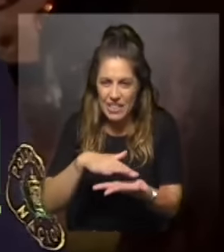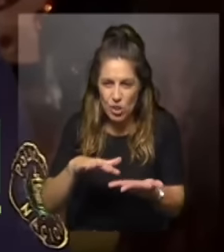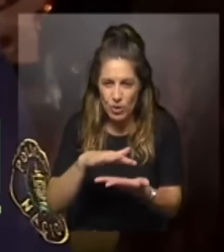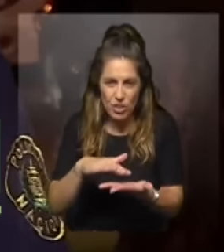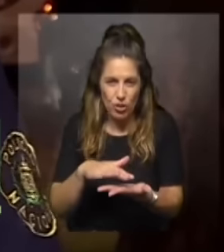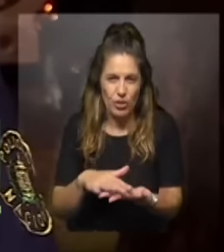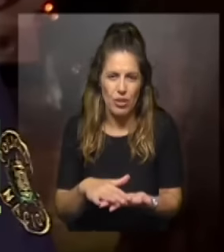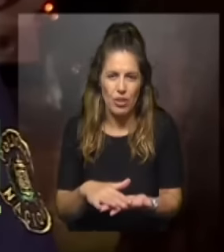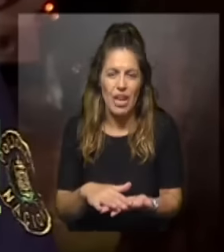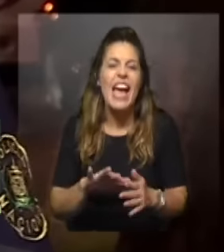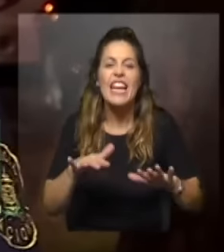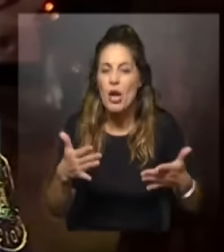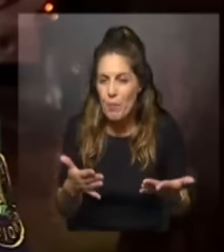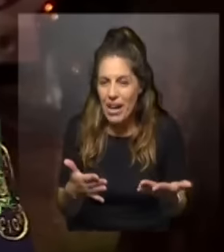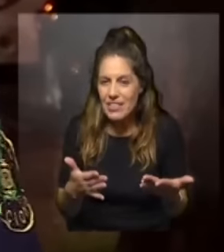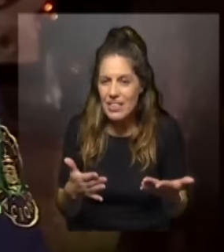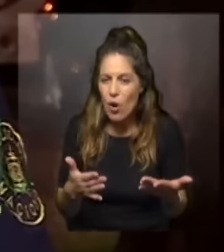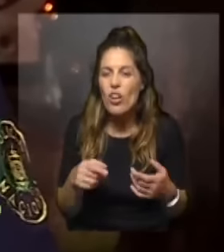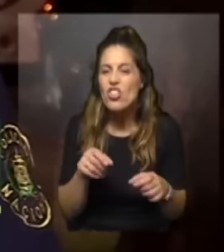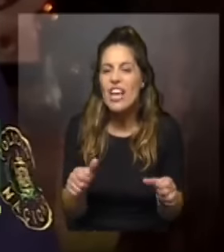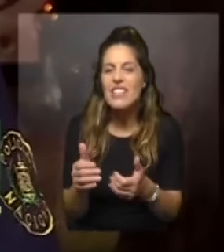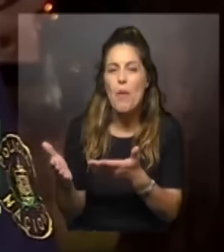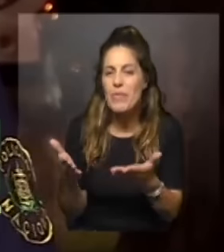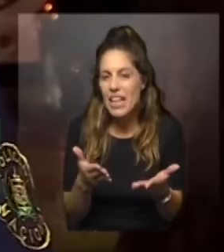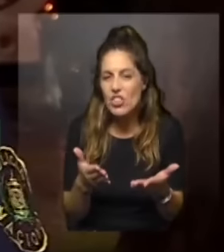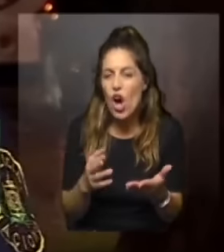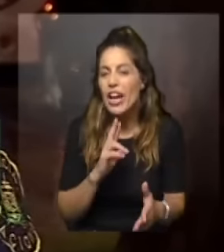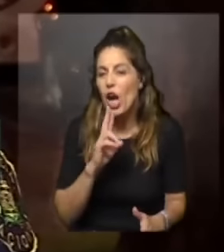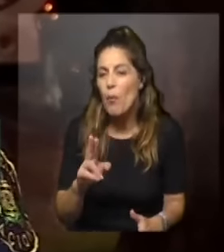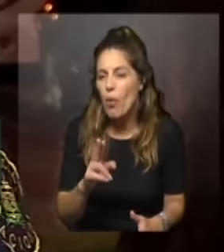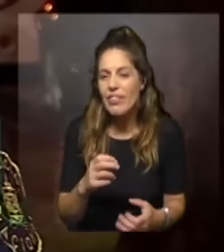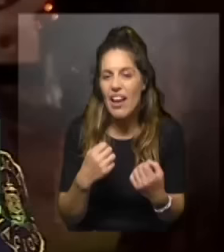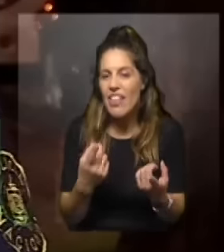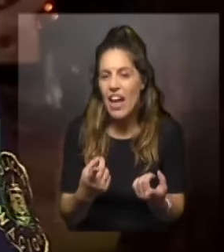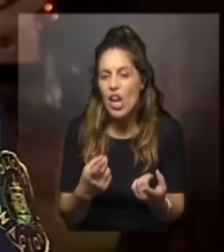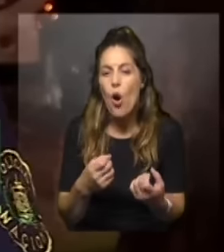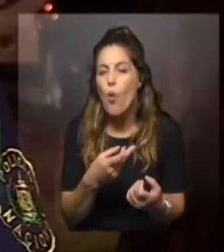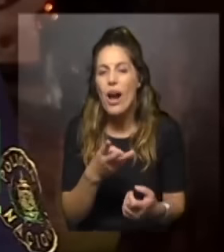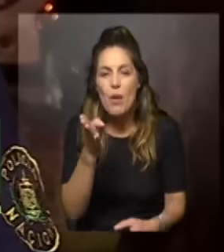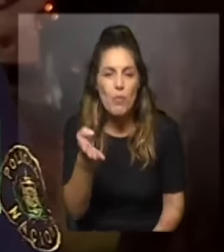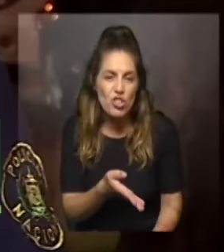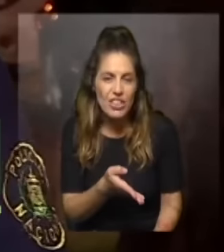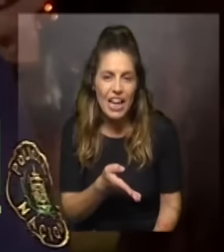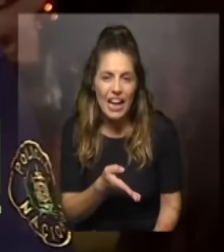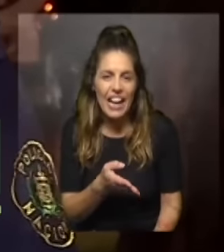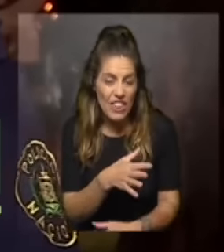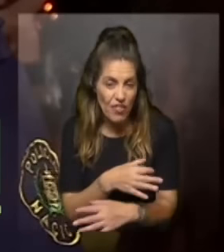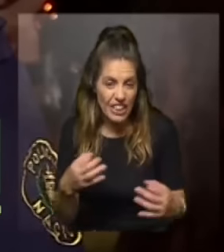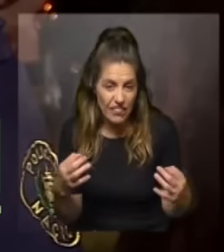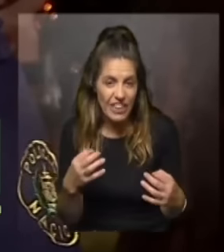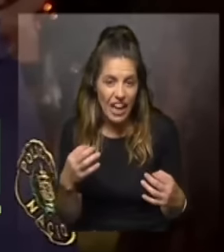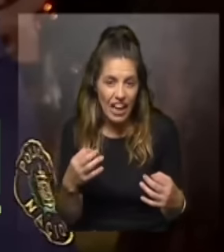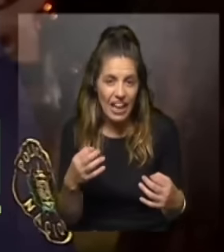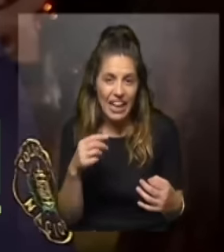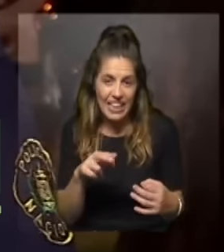encuentra Qué pasa cuando se le hace esa invitación tipo de respuestas reciben y cuál es el porcentaje Si se quiere de efectividad en